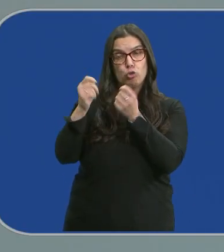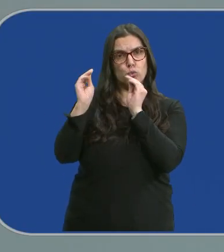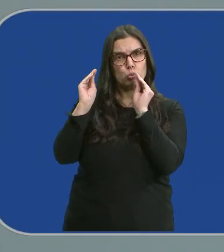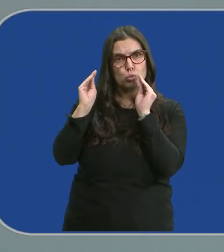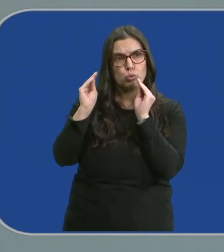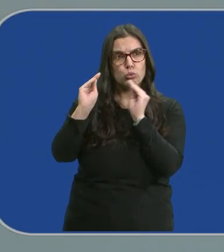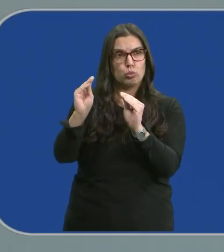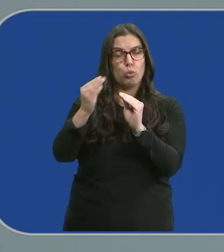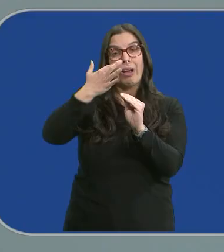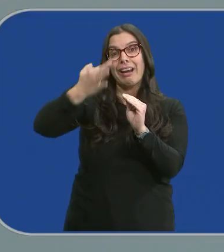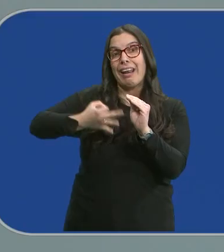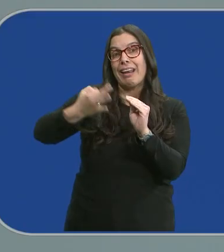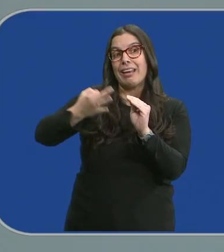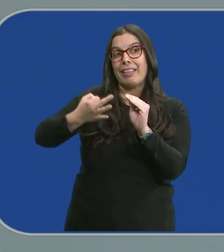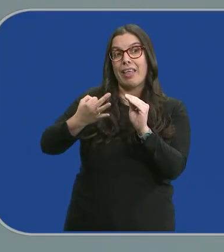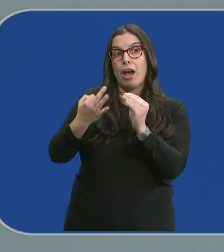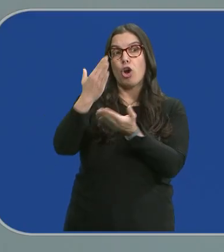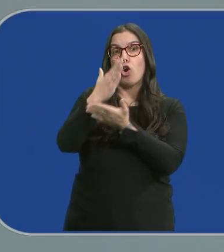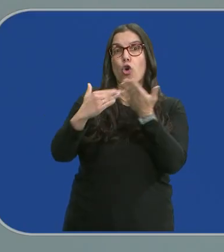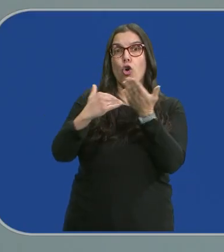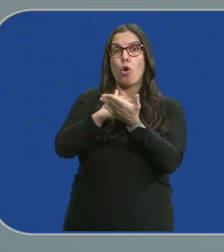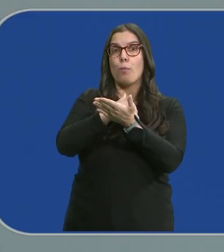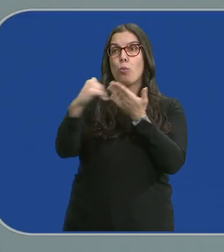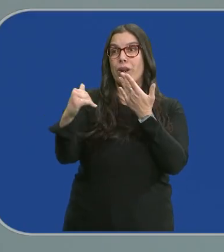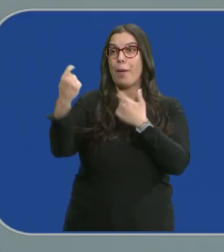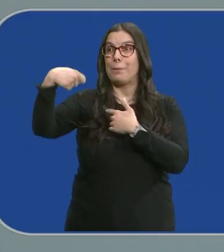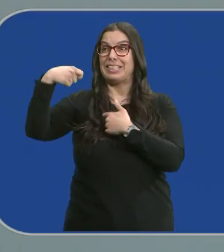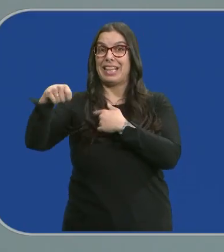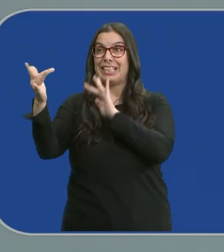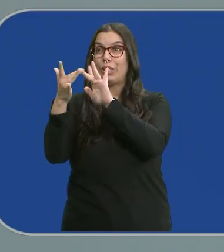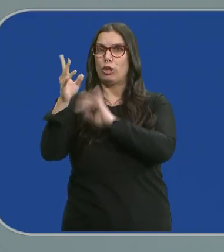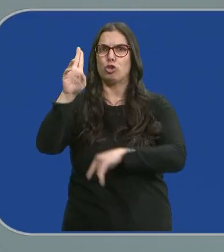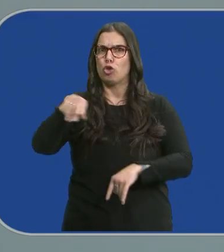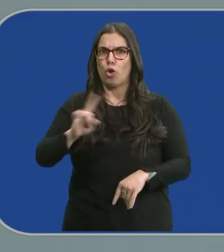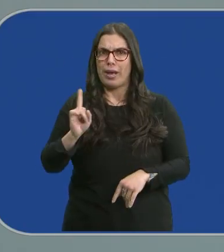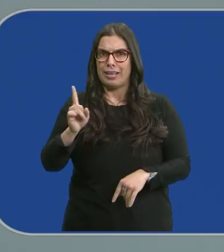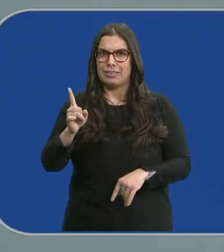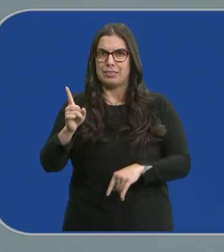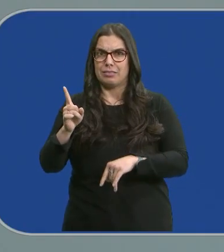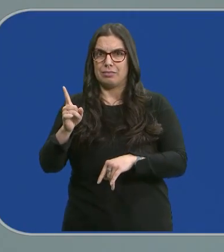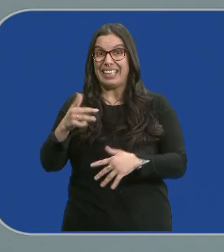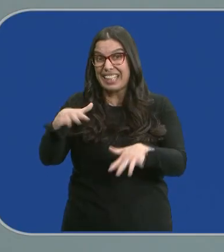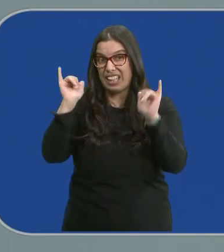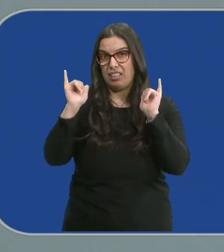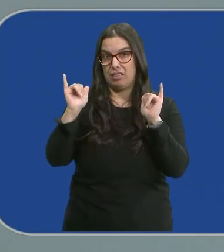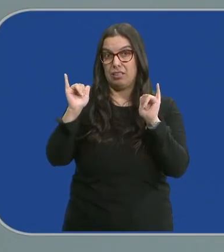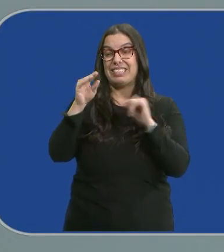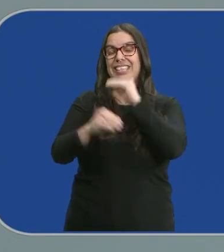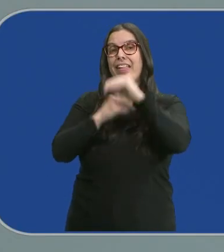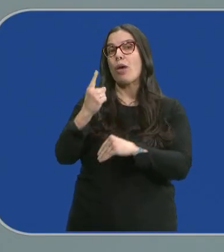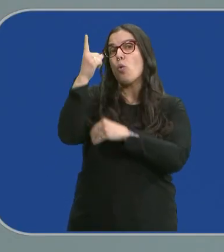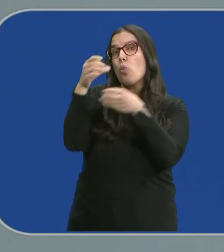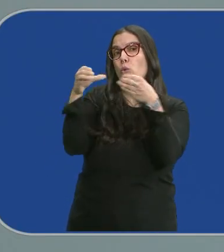que, para más detalle, ni siquiera se hace con una comunidad autónoma y se quiere extrapolar al resto. Es que se está haciendo con el secretario general